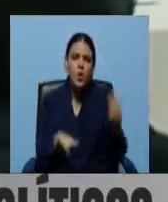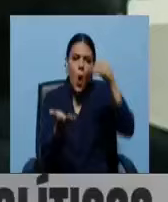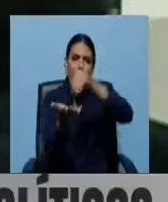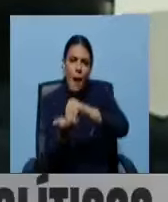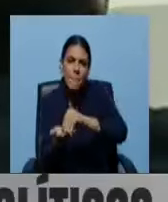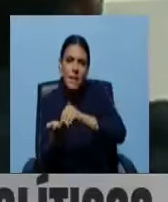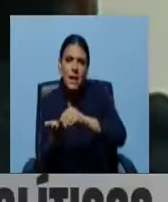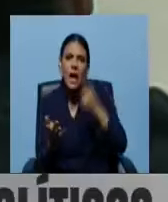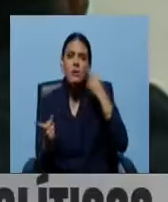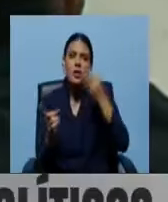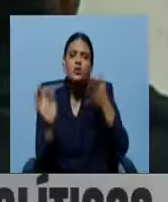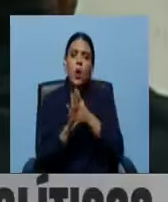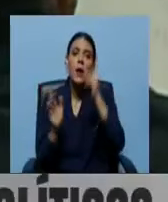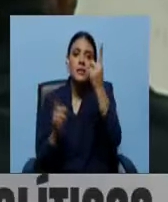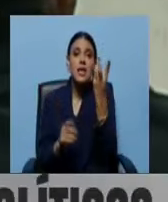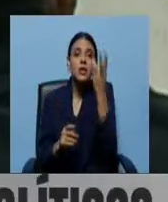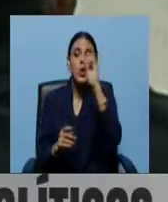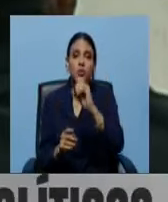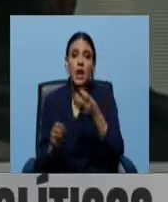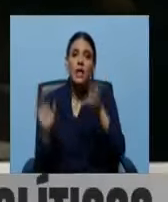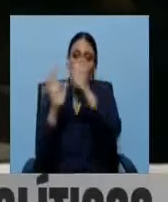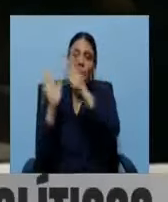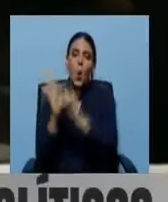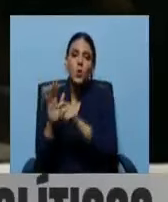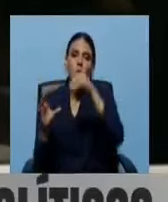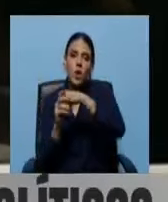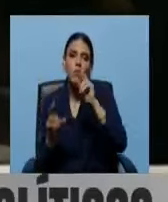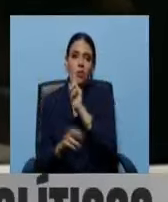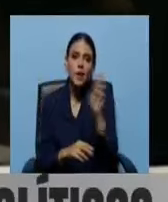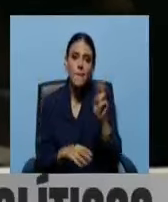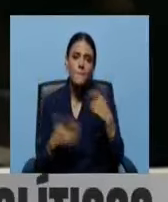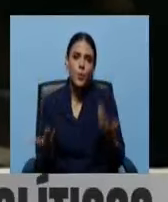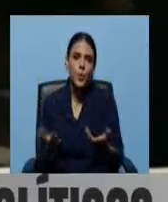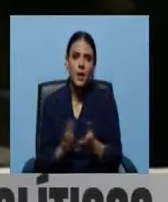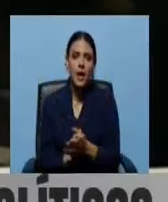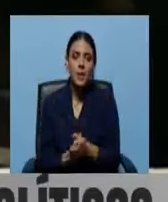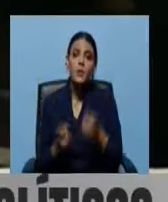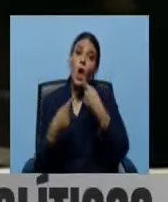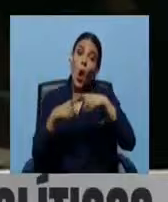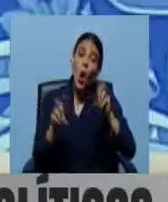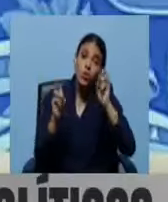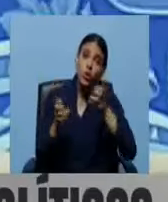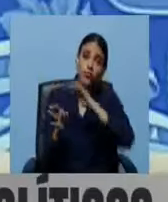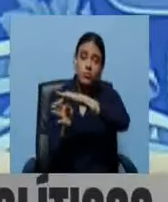aplicabilidad del artículo 130 de la Constitución de la República. Por otro lado,